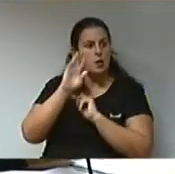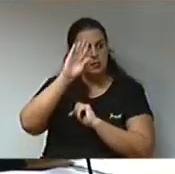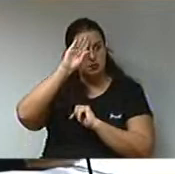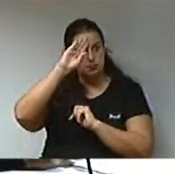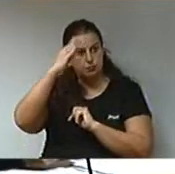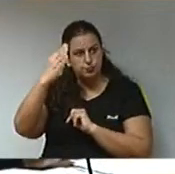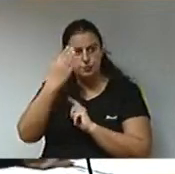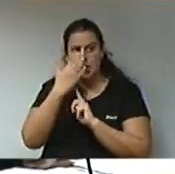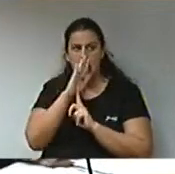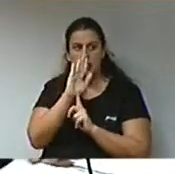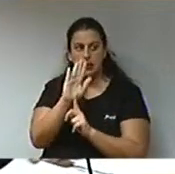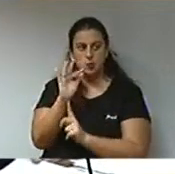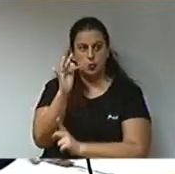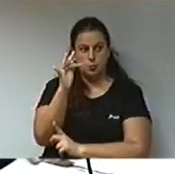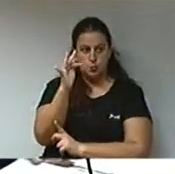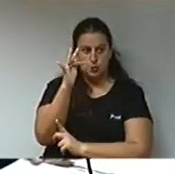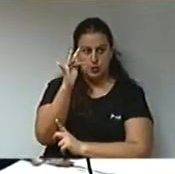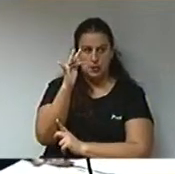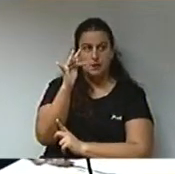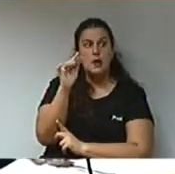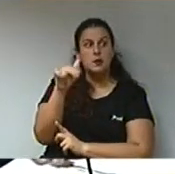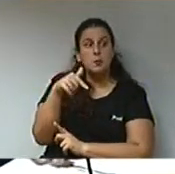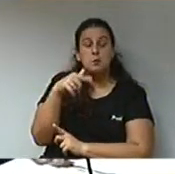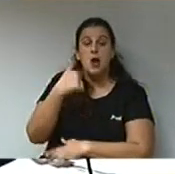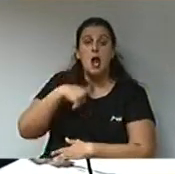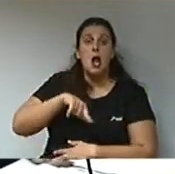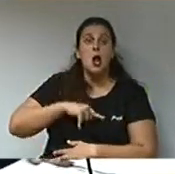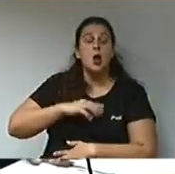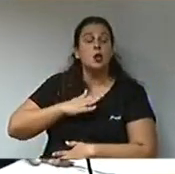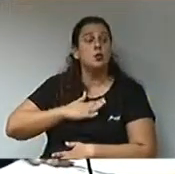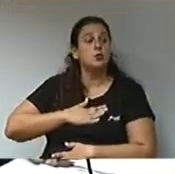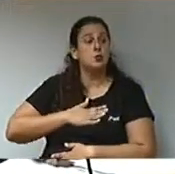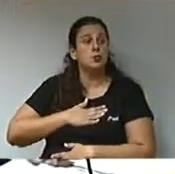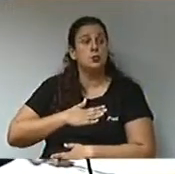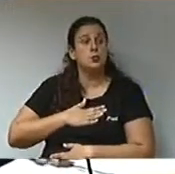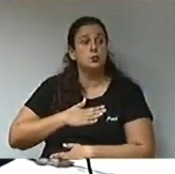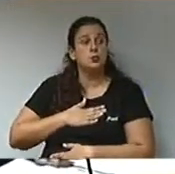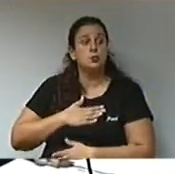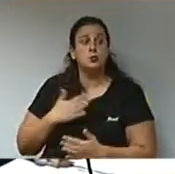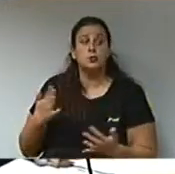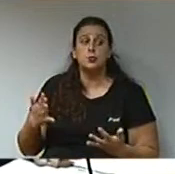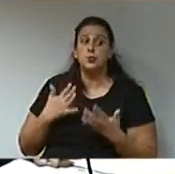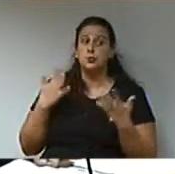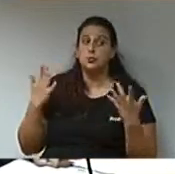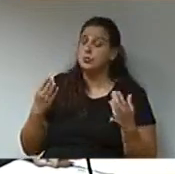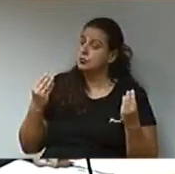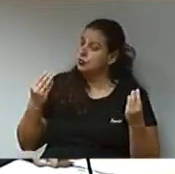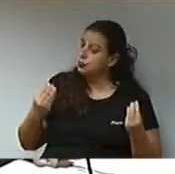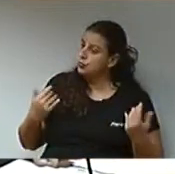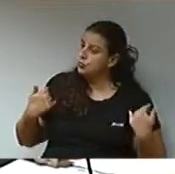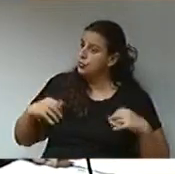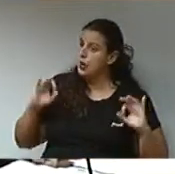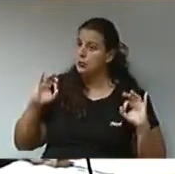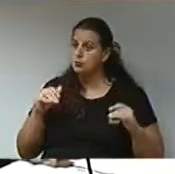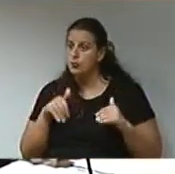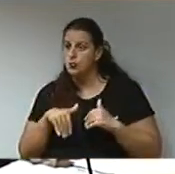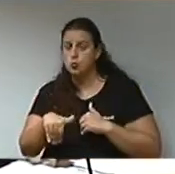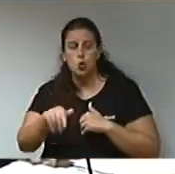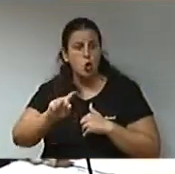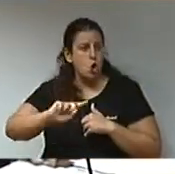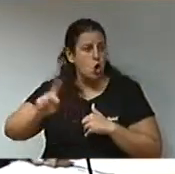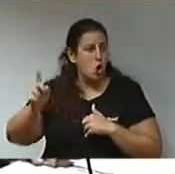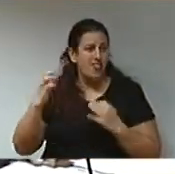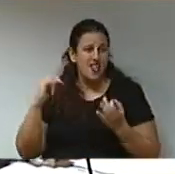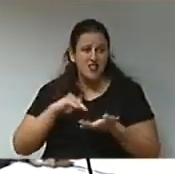positiva, que desde luego para nosotros no es en absoluto definitoria de lo que tiene que ser el futuro. El futuro tiene que ser que haya un